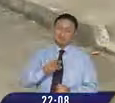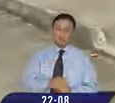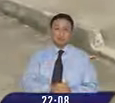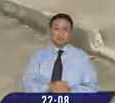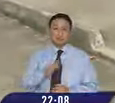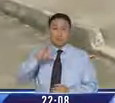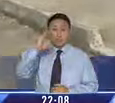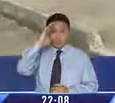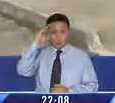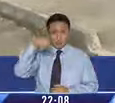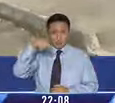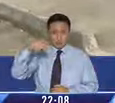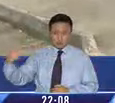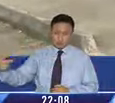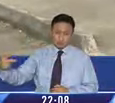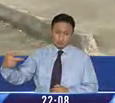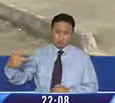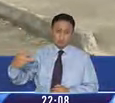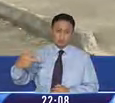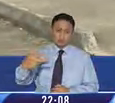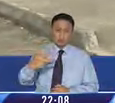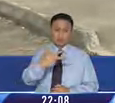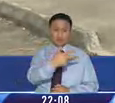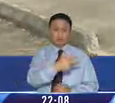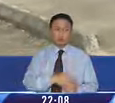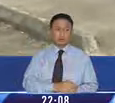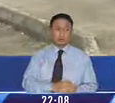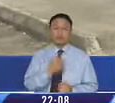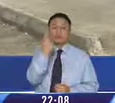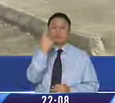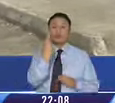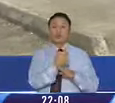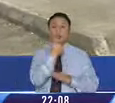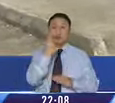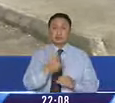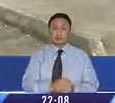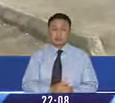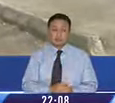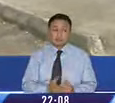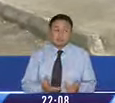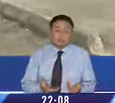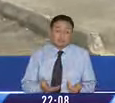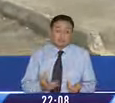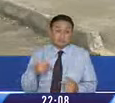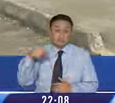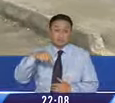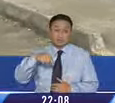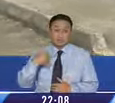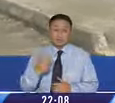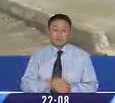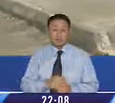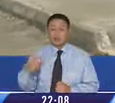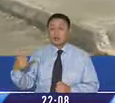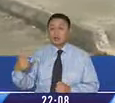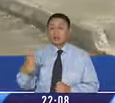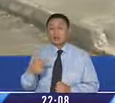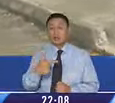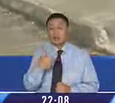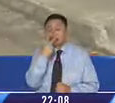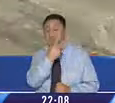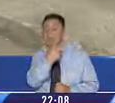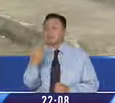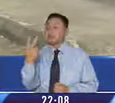el patrullero, yo creo que es una vez por día. Viene, pero como decir, a darse un